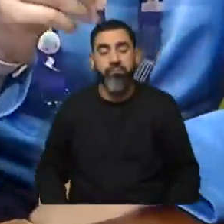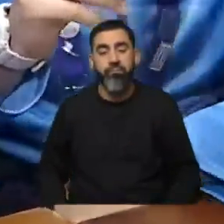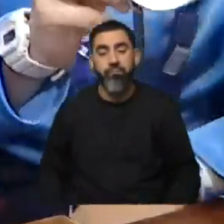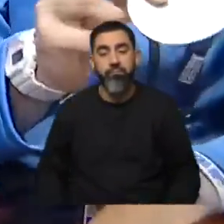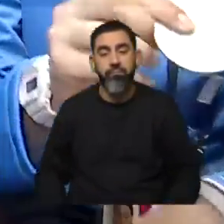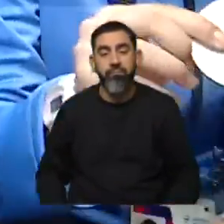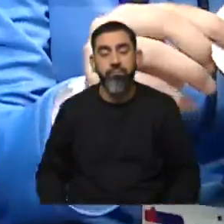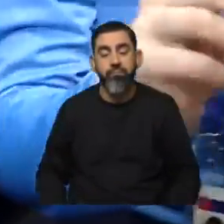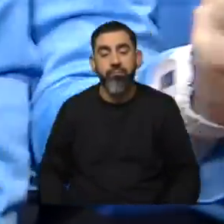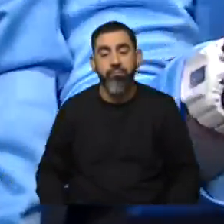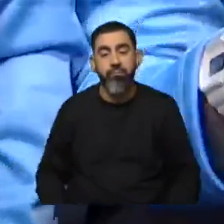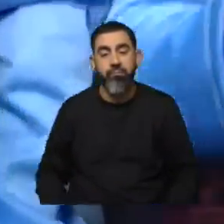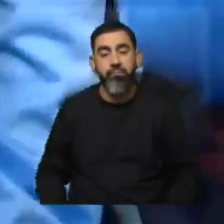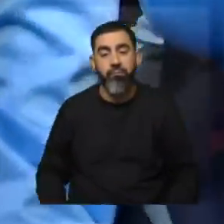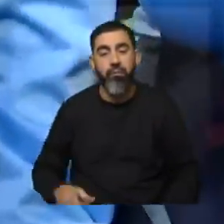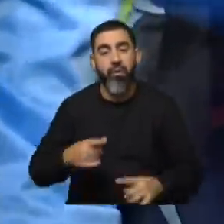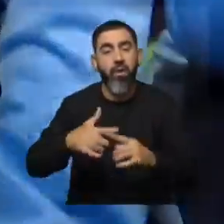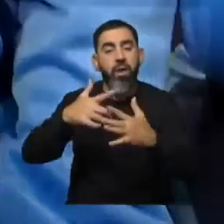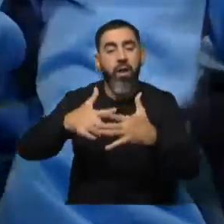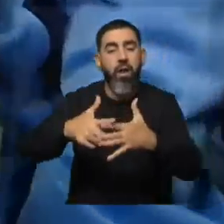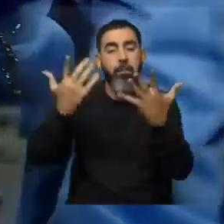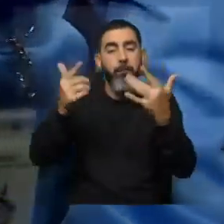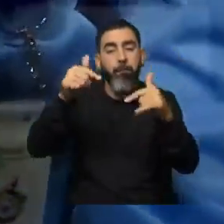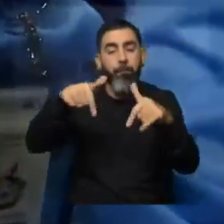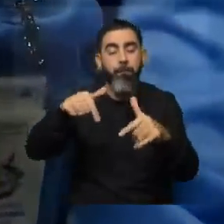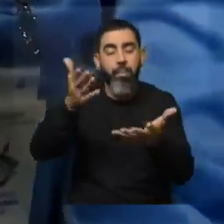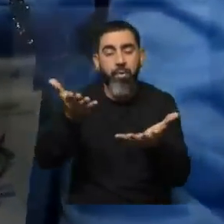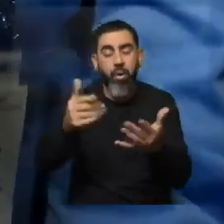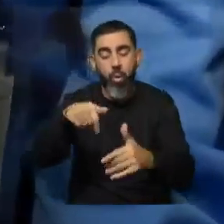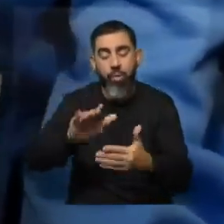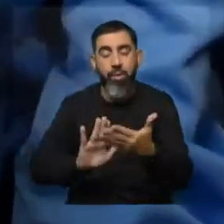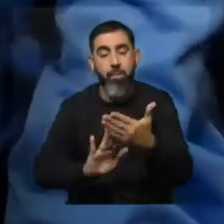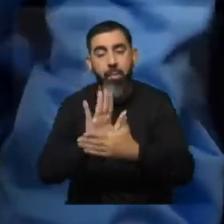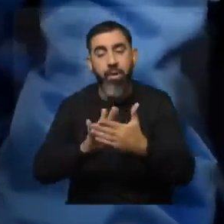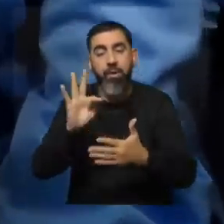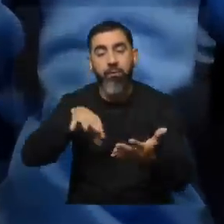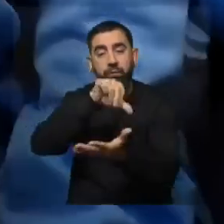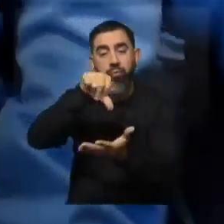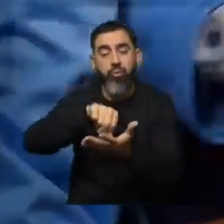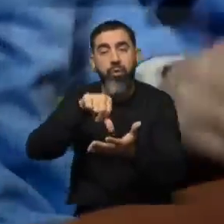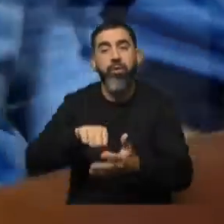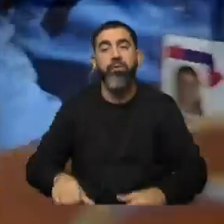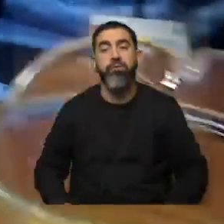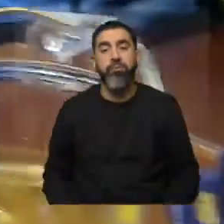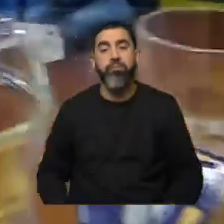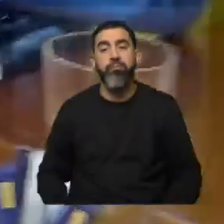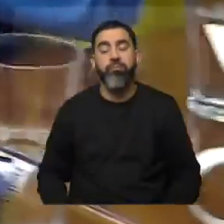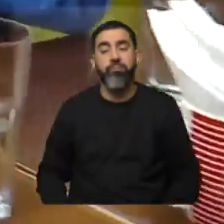nos vamos con esta imagen eh de estas campeonas que tenemos aquí en esta mañana en tv ciudad